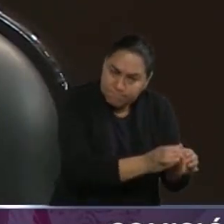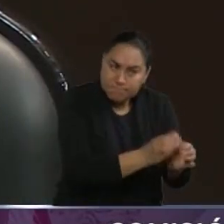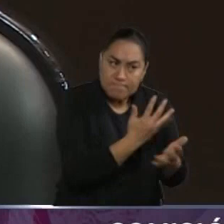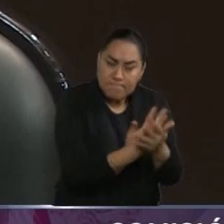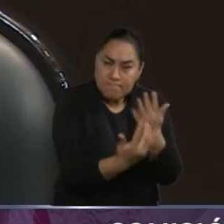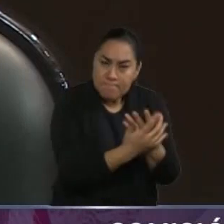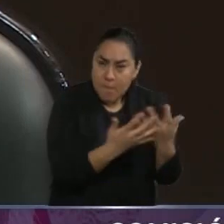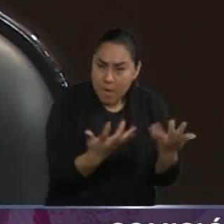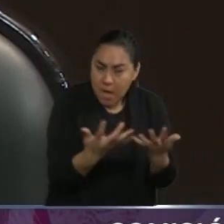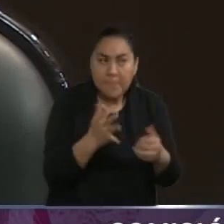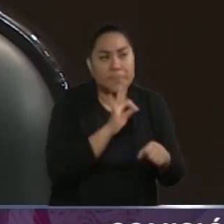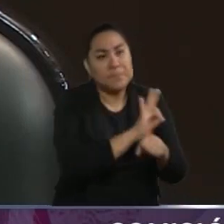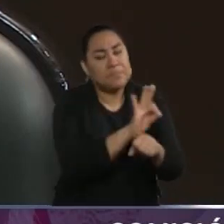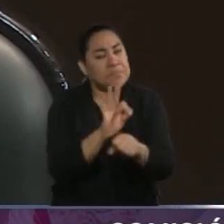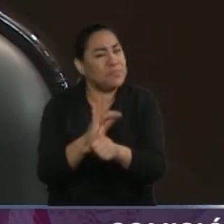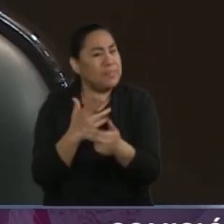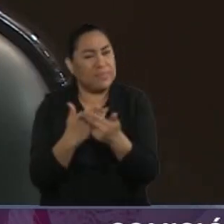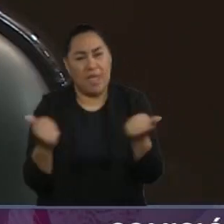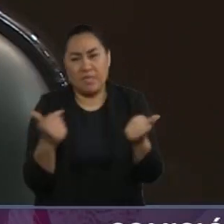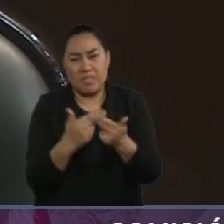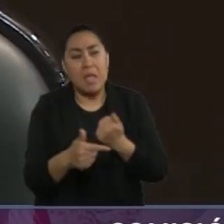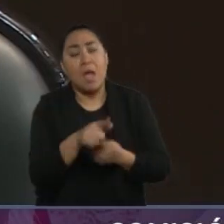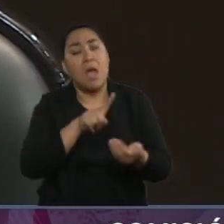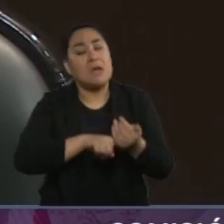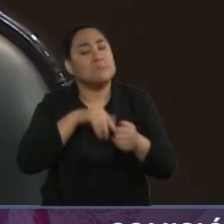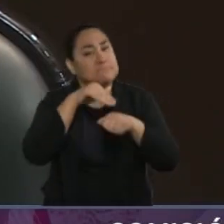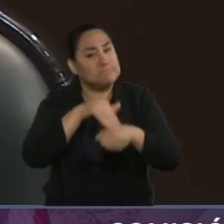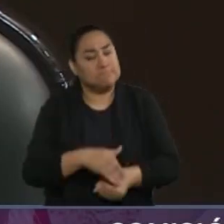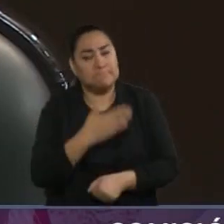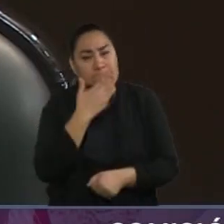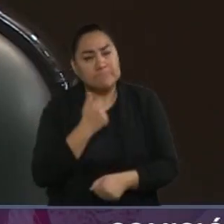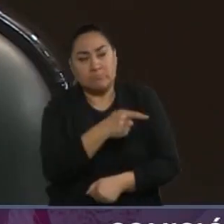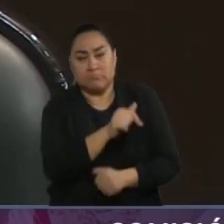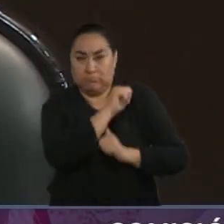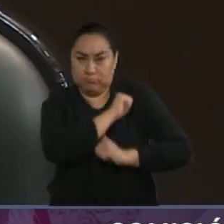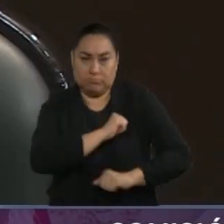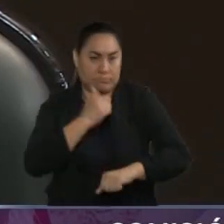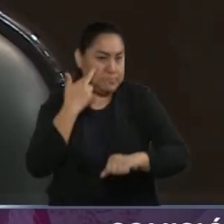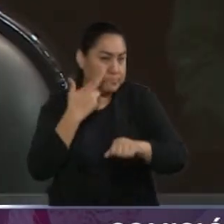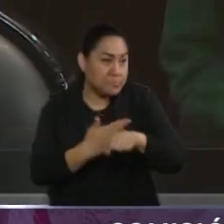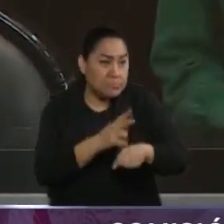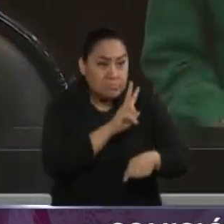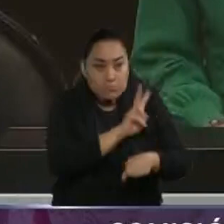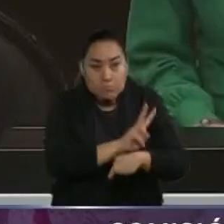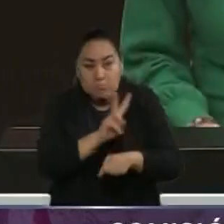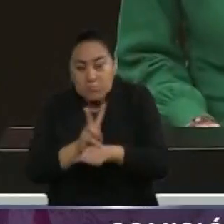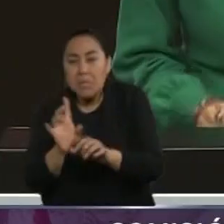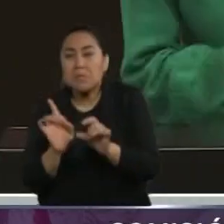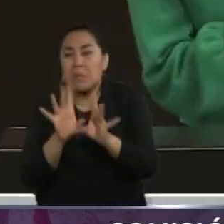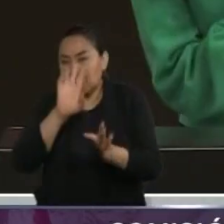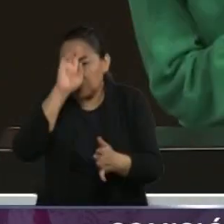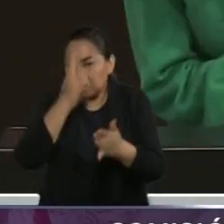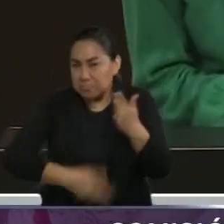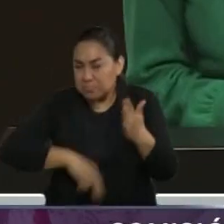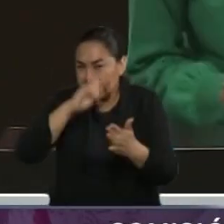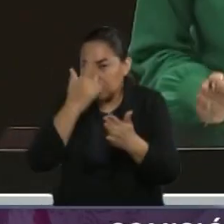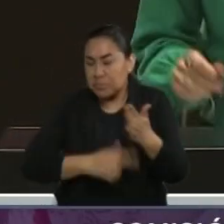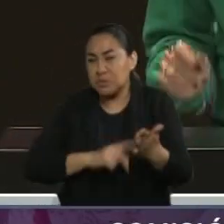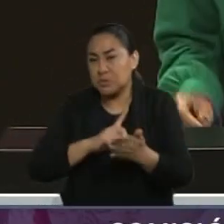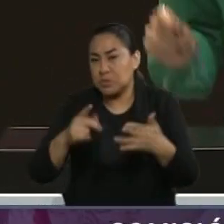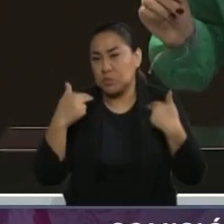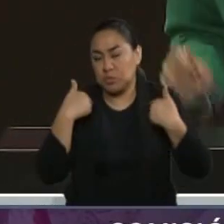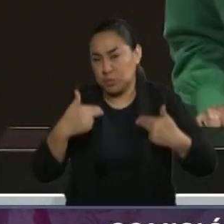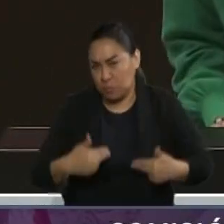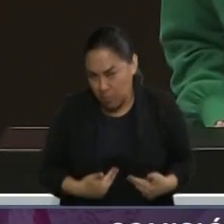imparcialidad bajo un incumplimiento a su función como vigilante de las violaciones a los derechos humanos y contrapeso